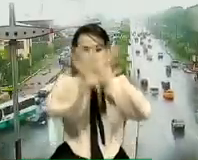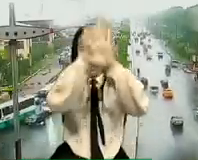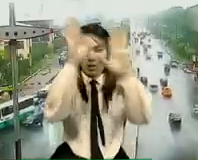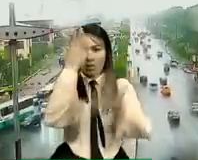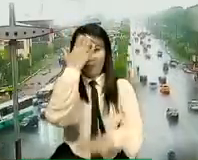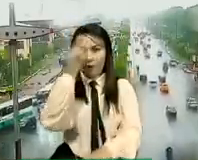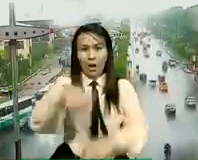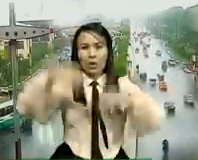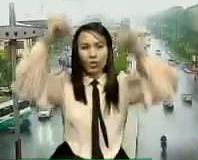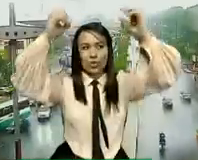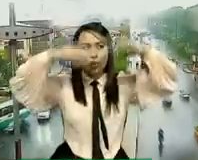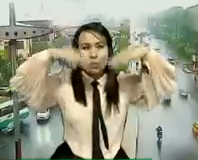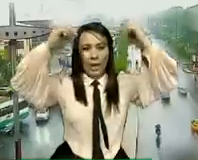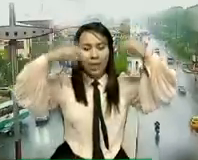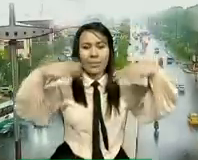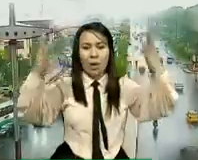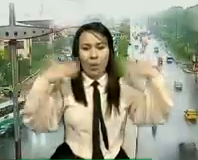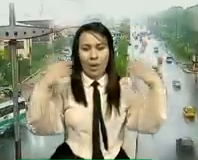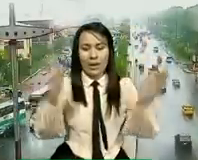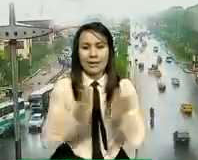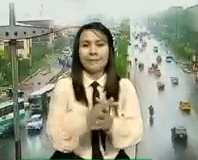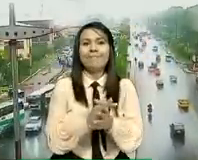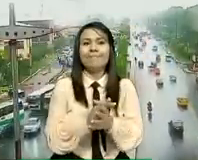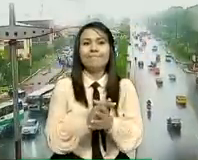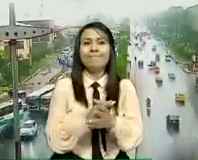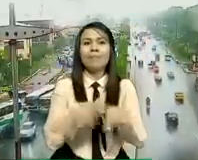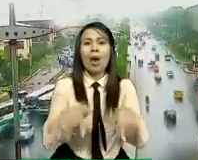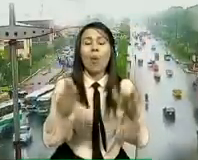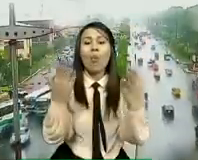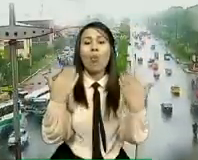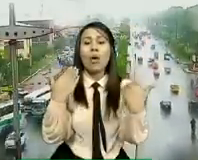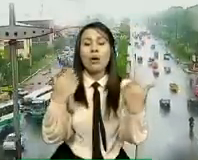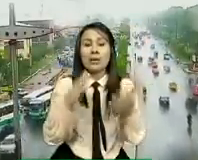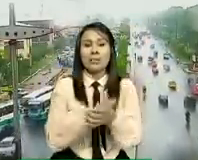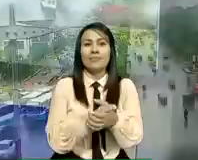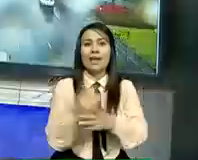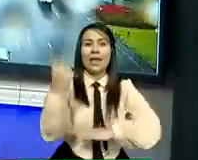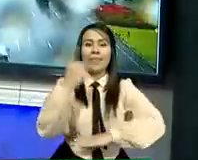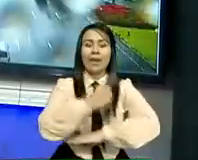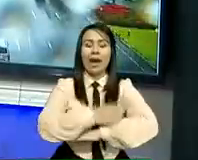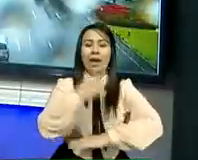lluvia desenvolviéndose la ciudad en su diario